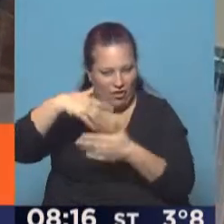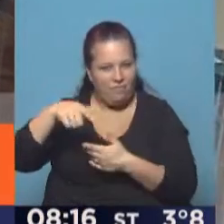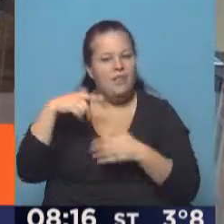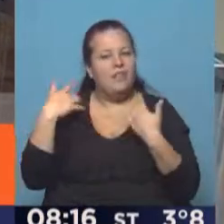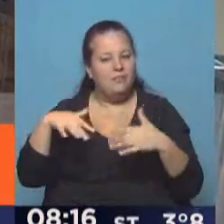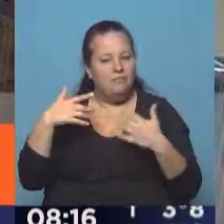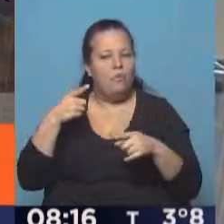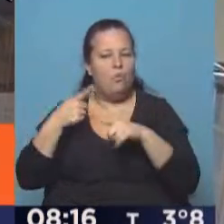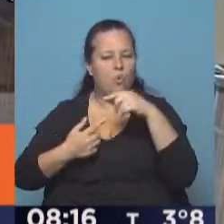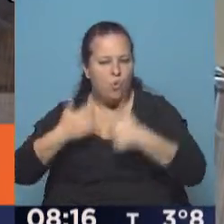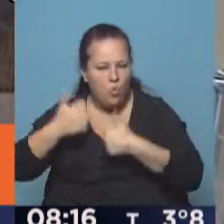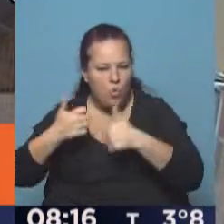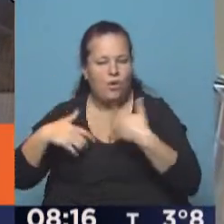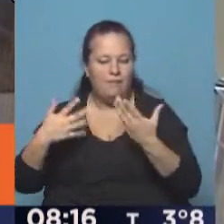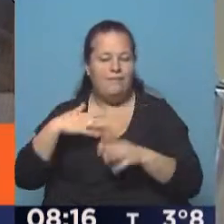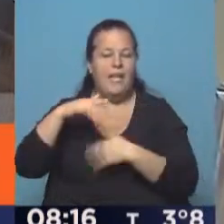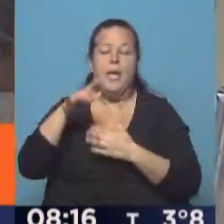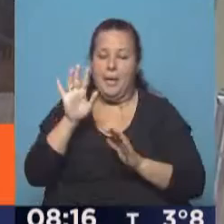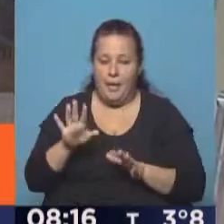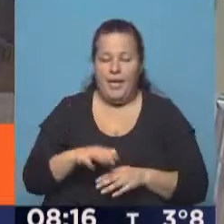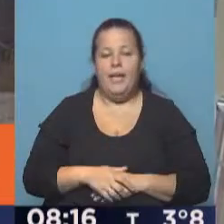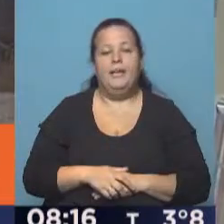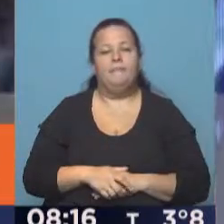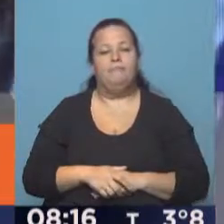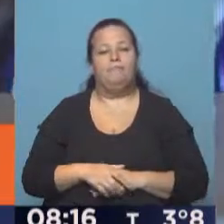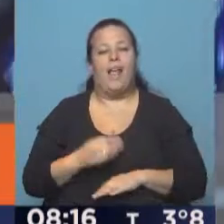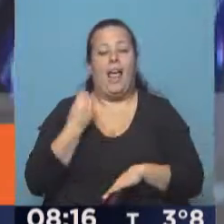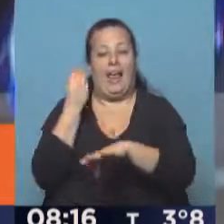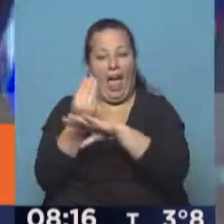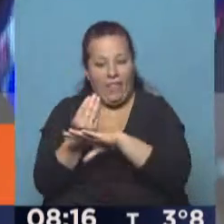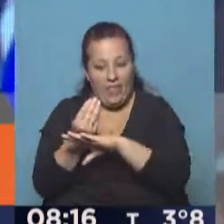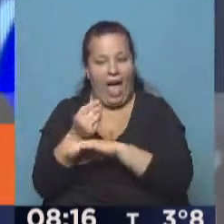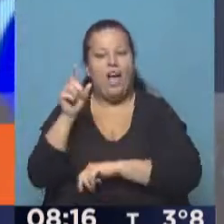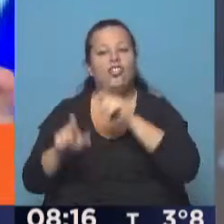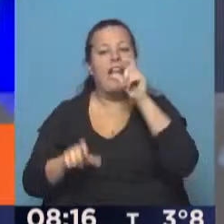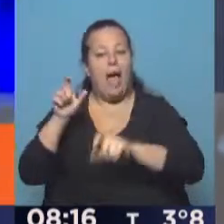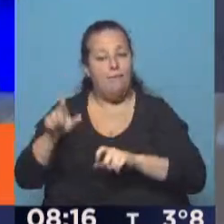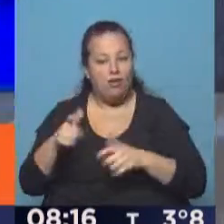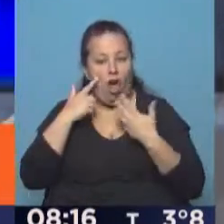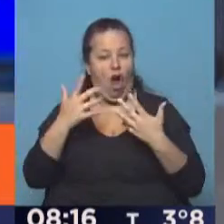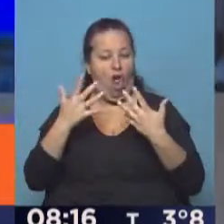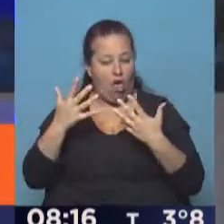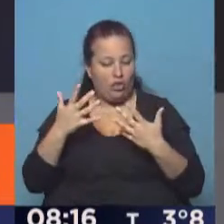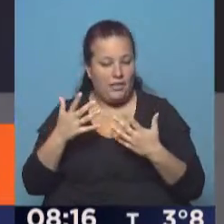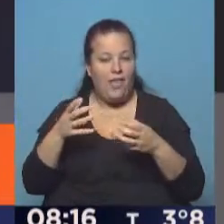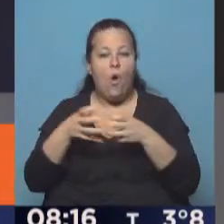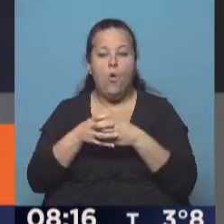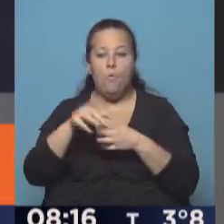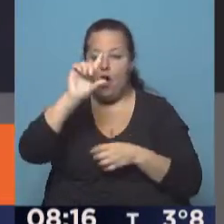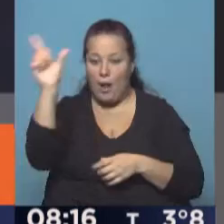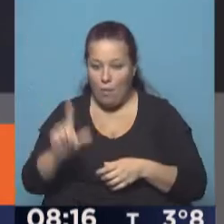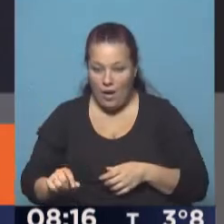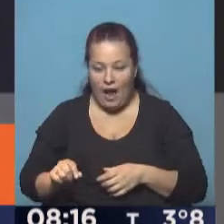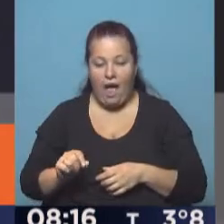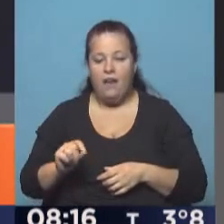muchas peleas. Mira, los candidatos y los personajes más conocidos en el Partido Republicano